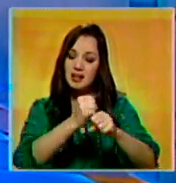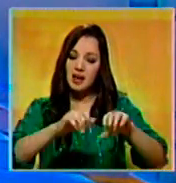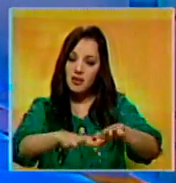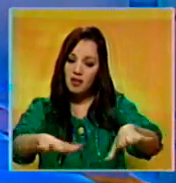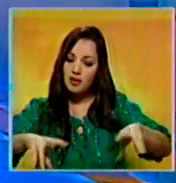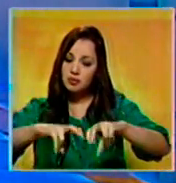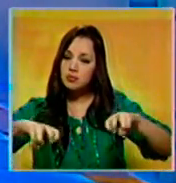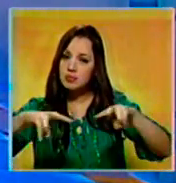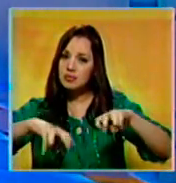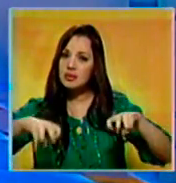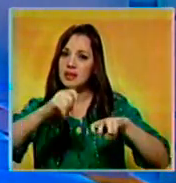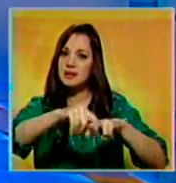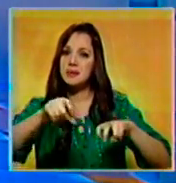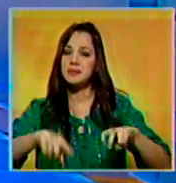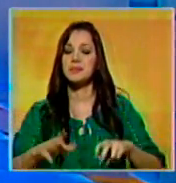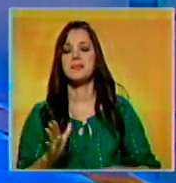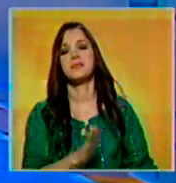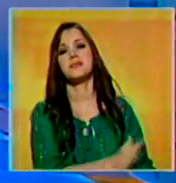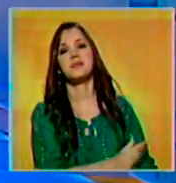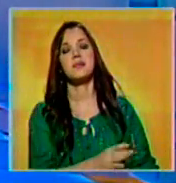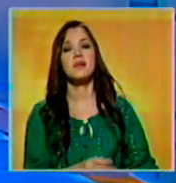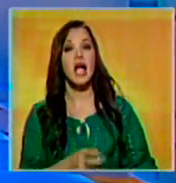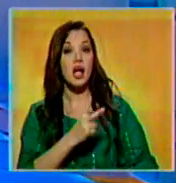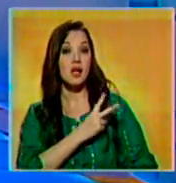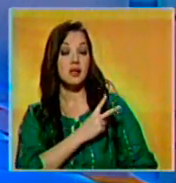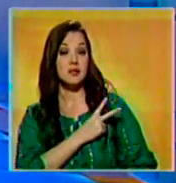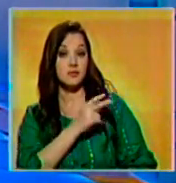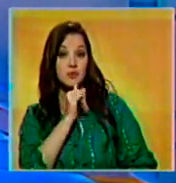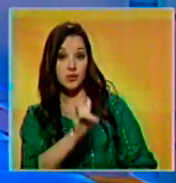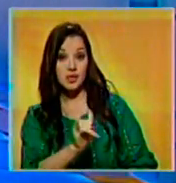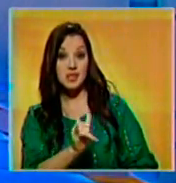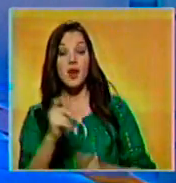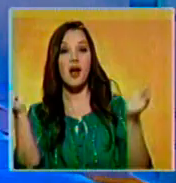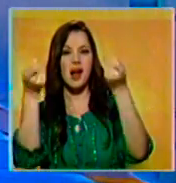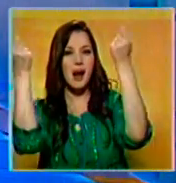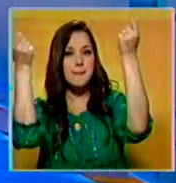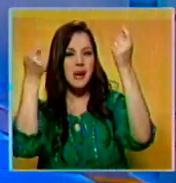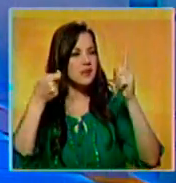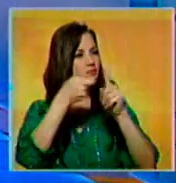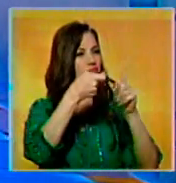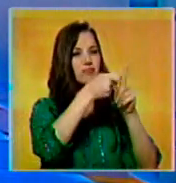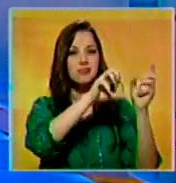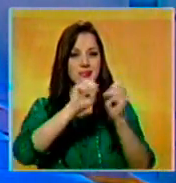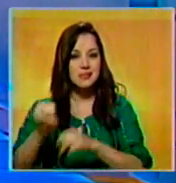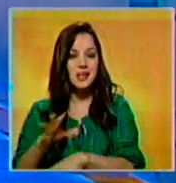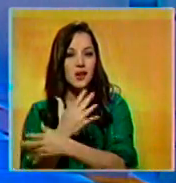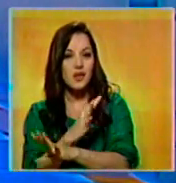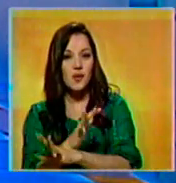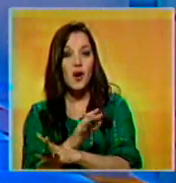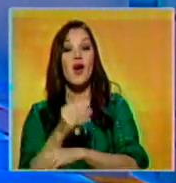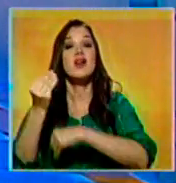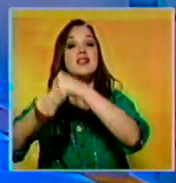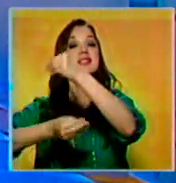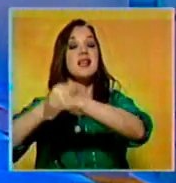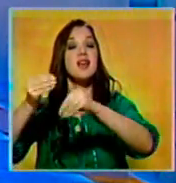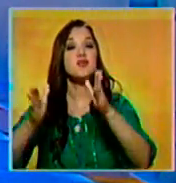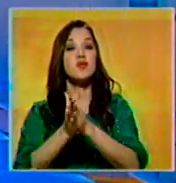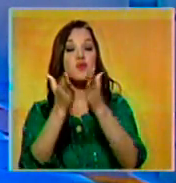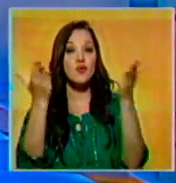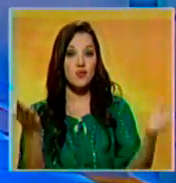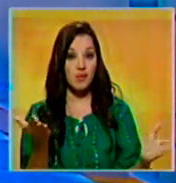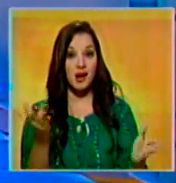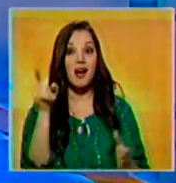la campaña en contra de la violencia escolar de noticiero benevision fue reconocida en cumaná durante una de las charlas realizadas por nuestra compañera alianta